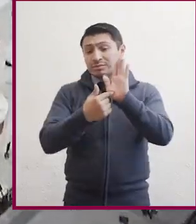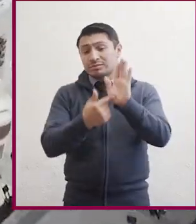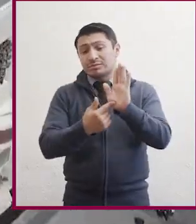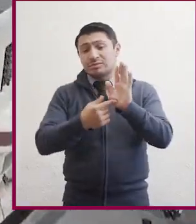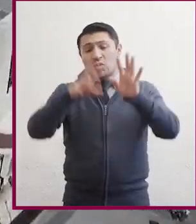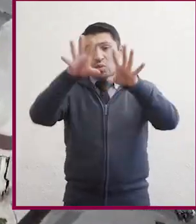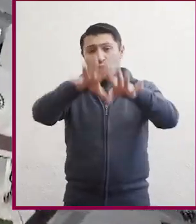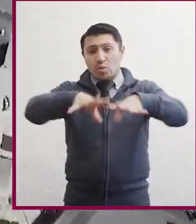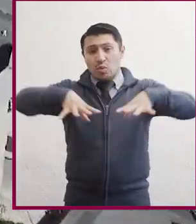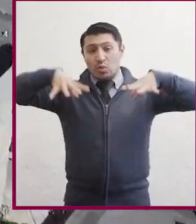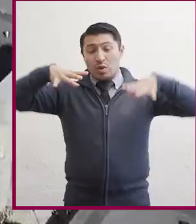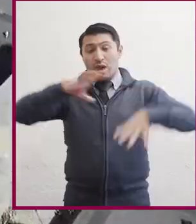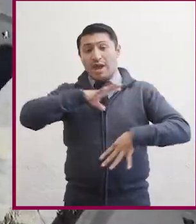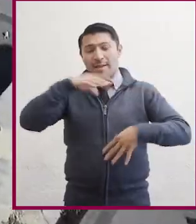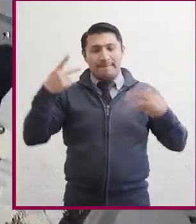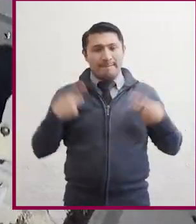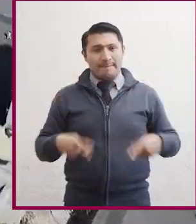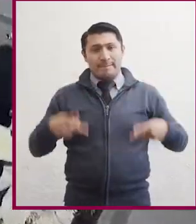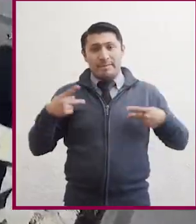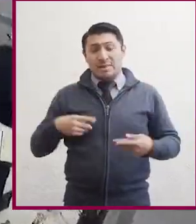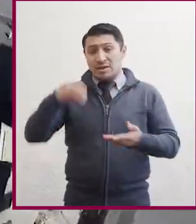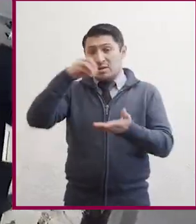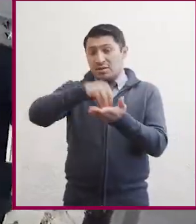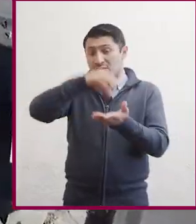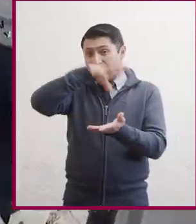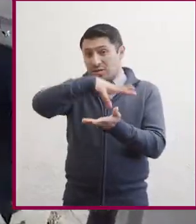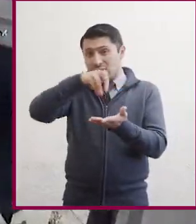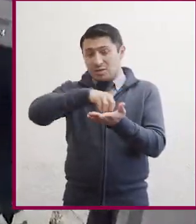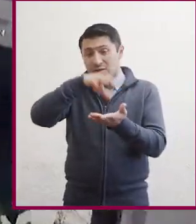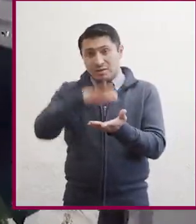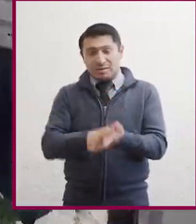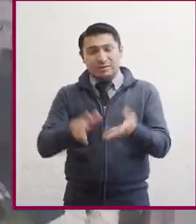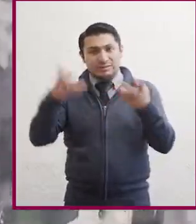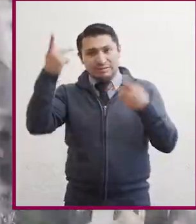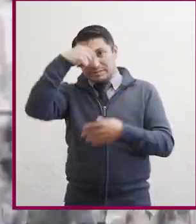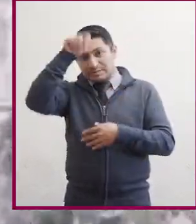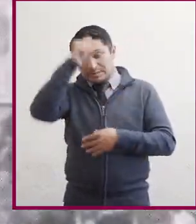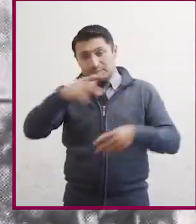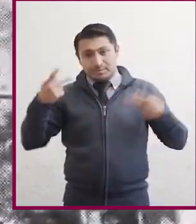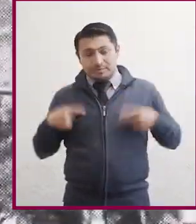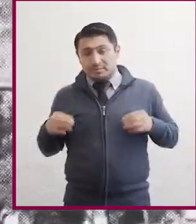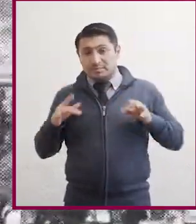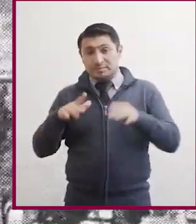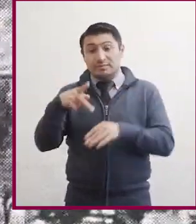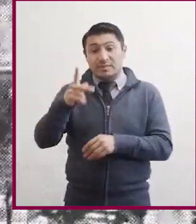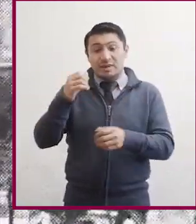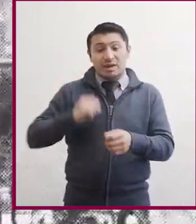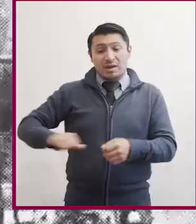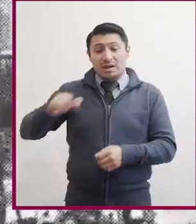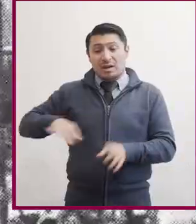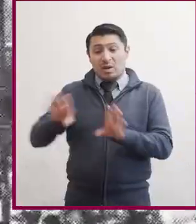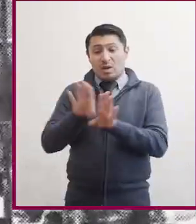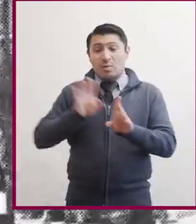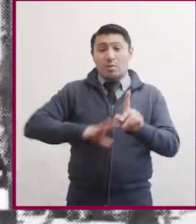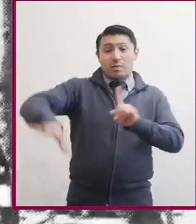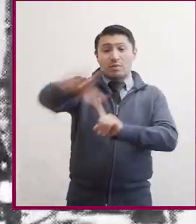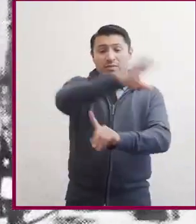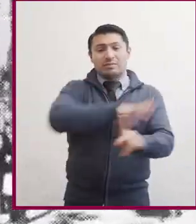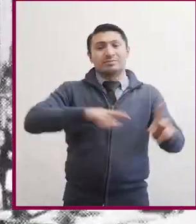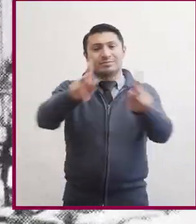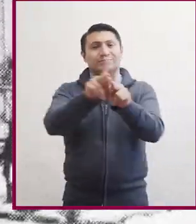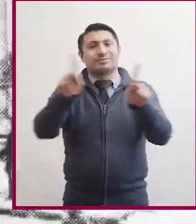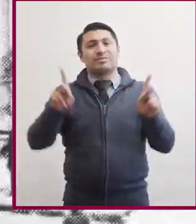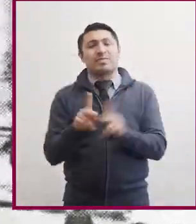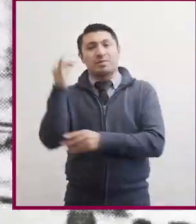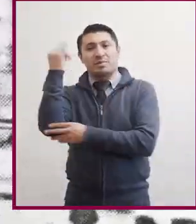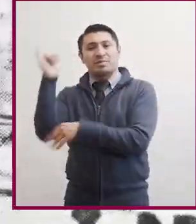al frente de un gran atrio donde se dan cita los turistas y los peregrinos, pero antiguamente estuvo rodeado por una pequeña